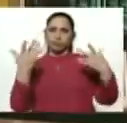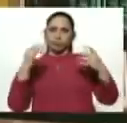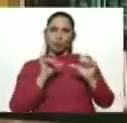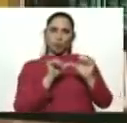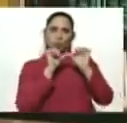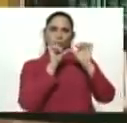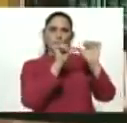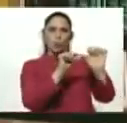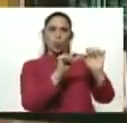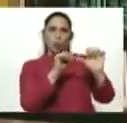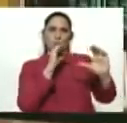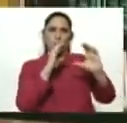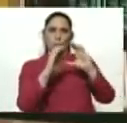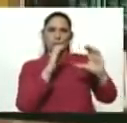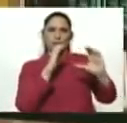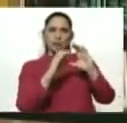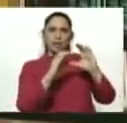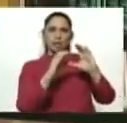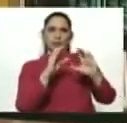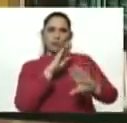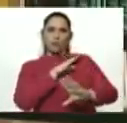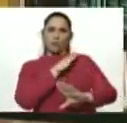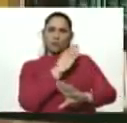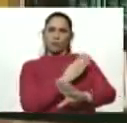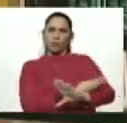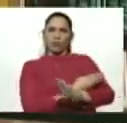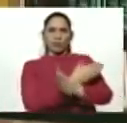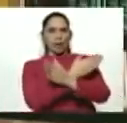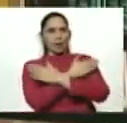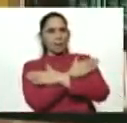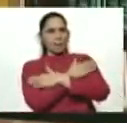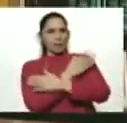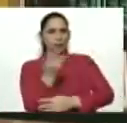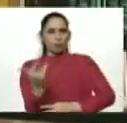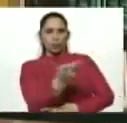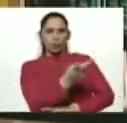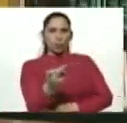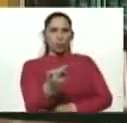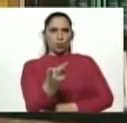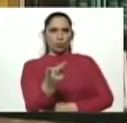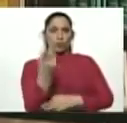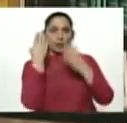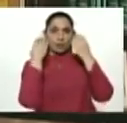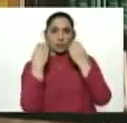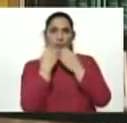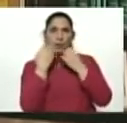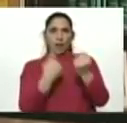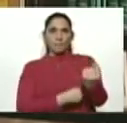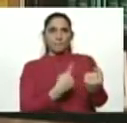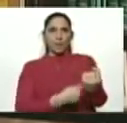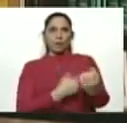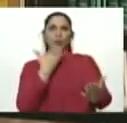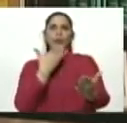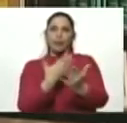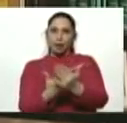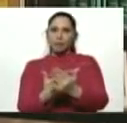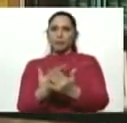continuaremos conversando. Fuertes abrazos para ambos. Raúl Castro Ruz. Gracias,